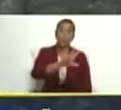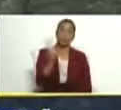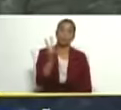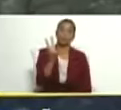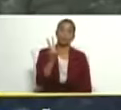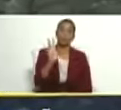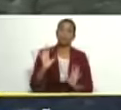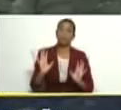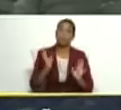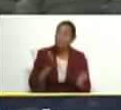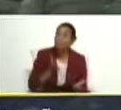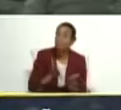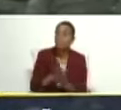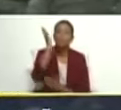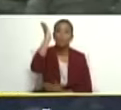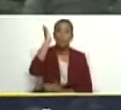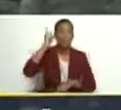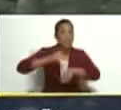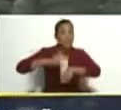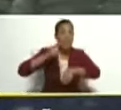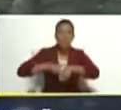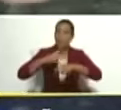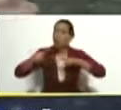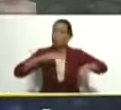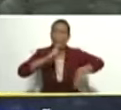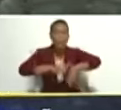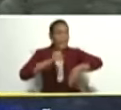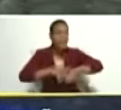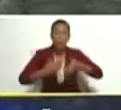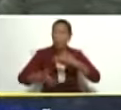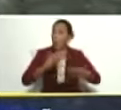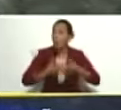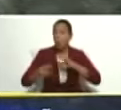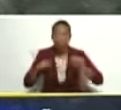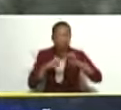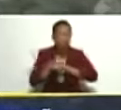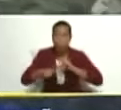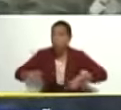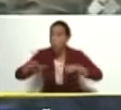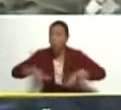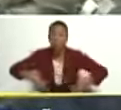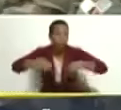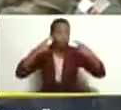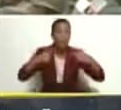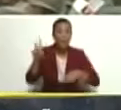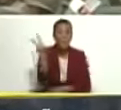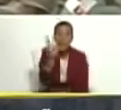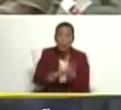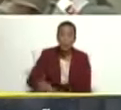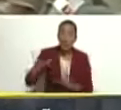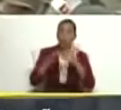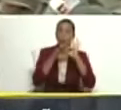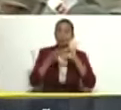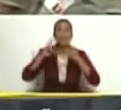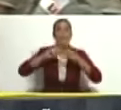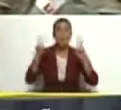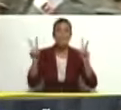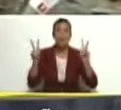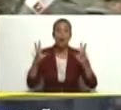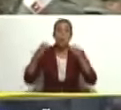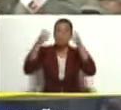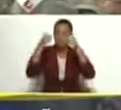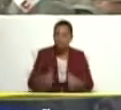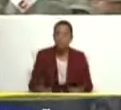todo trance, en todo tiempo, en todo momento y en todo lugar. Venezuela unida, en paz,